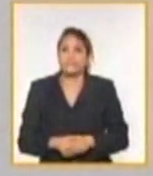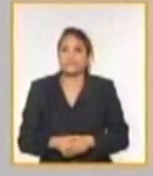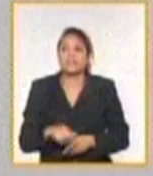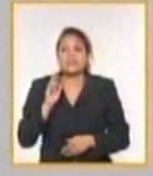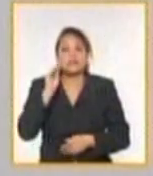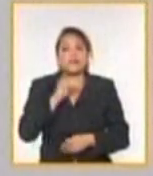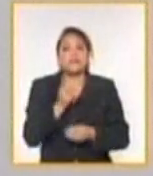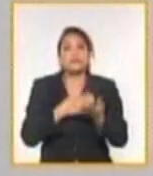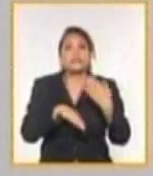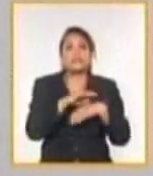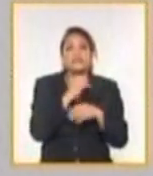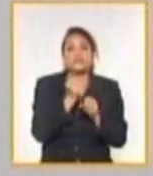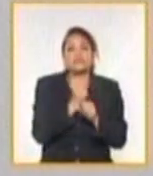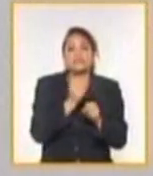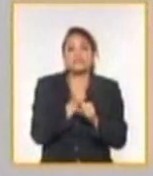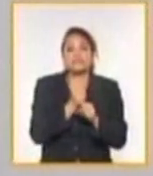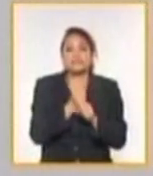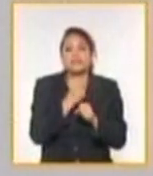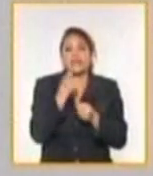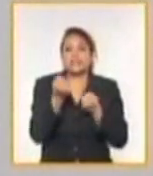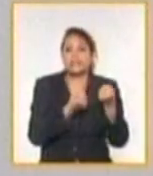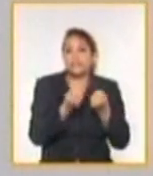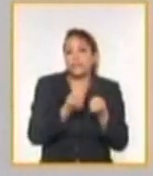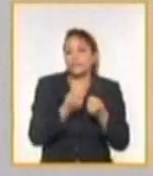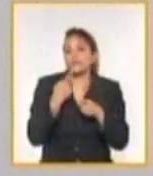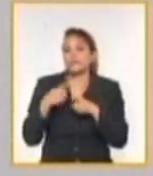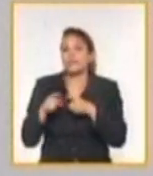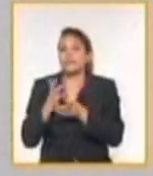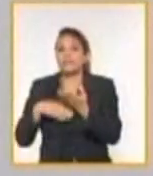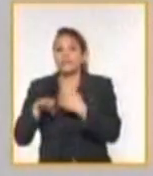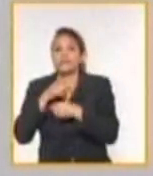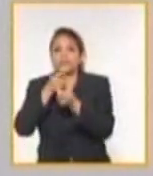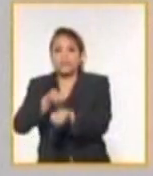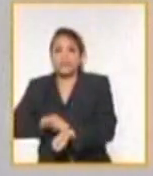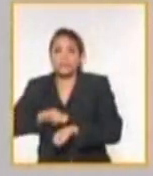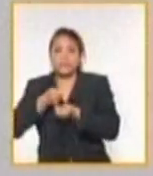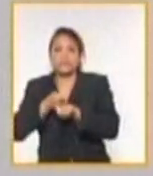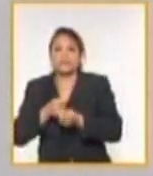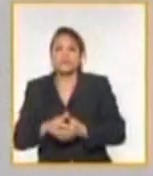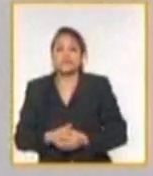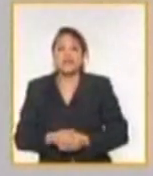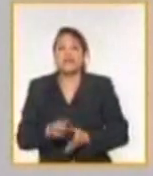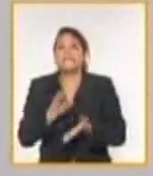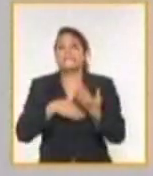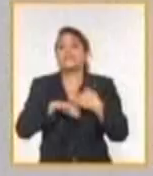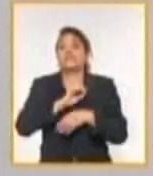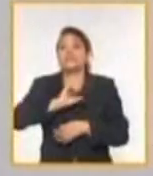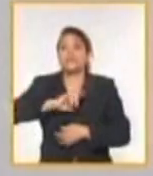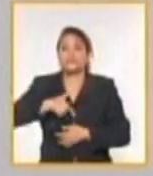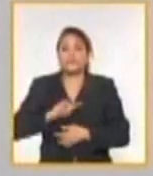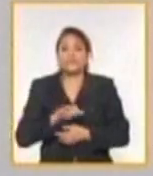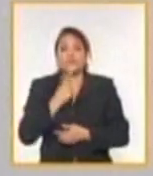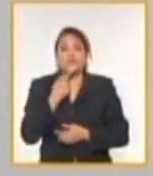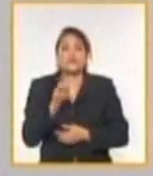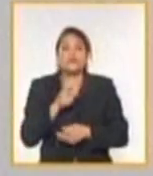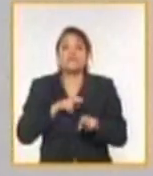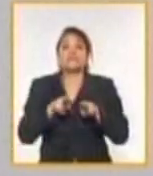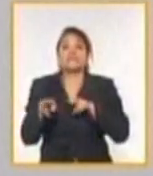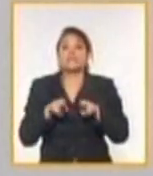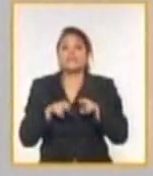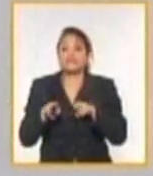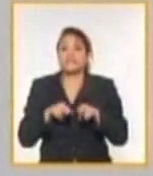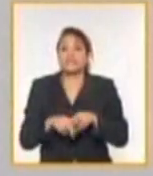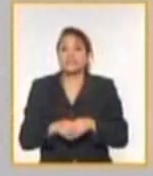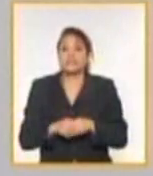o el Ministerio de Agricultura. Un Ministerio de Cultura no es el lugar donde se administra la cultura.